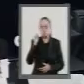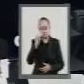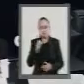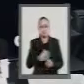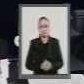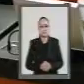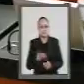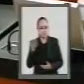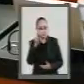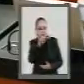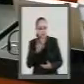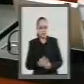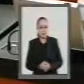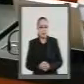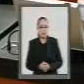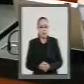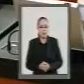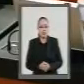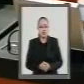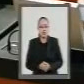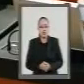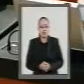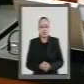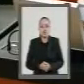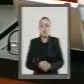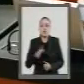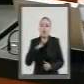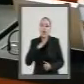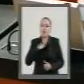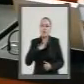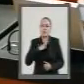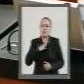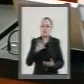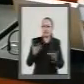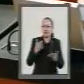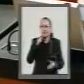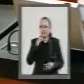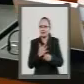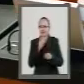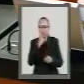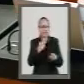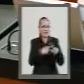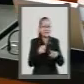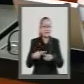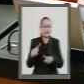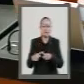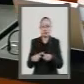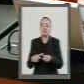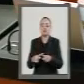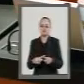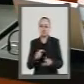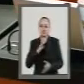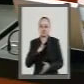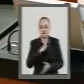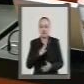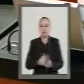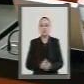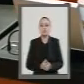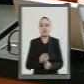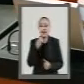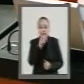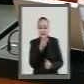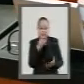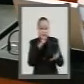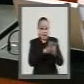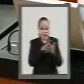Proceda, gracias. Senador Casillas. Bueno, sin duda hay una competencia de responsabilidades. Sin duda, este que es un penal que